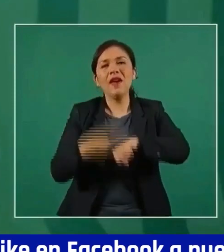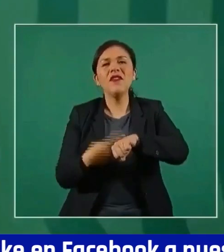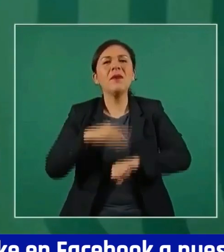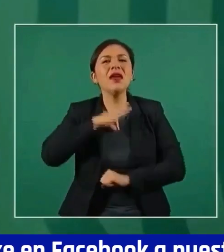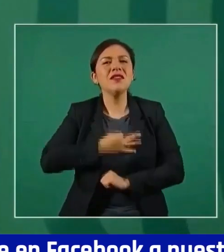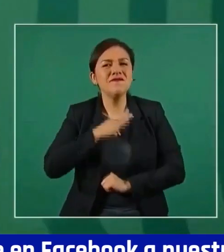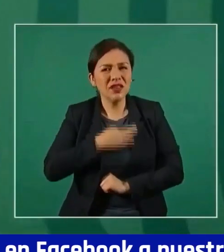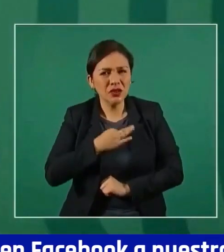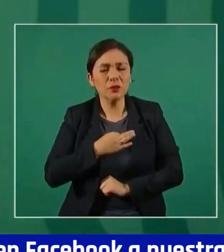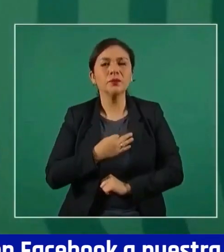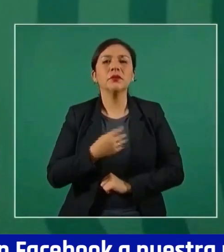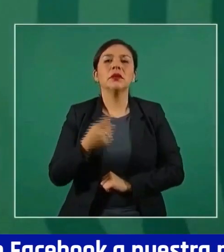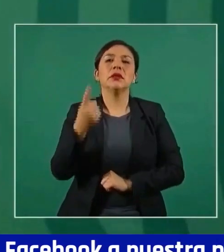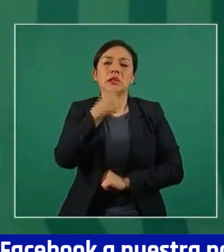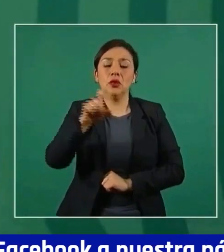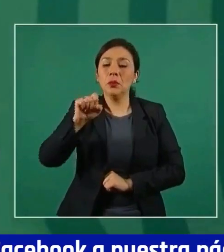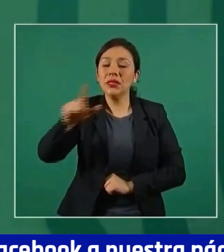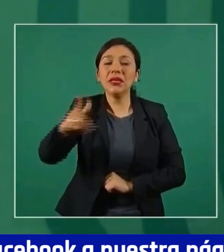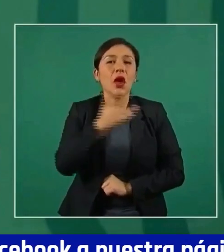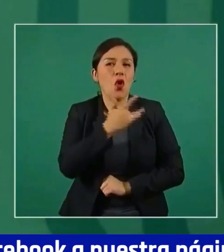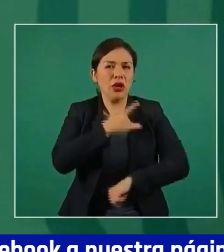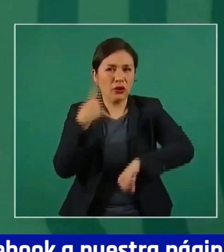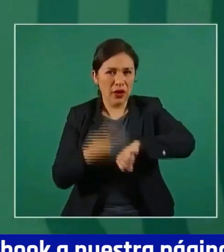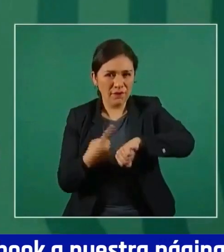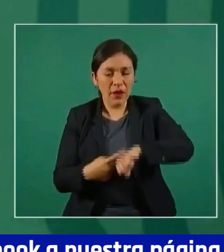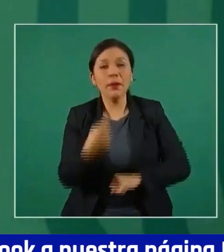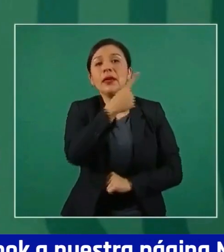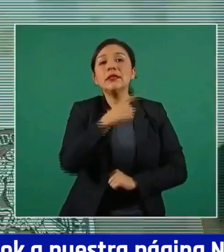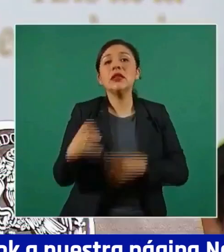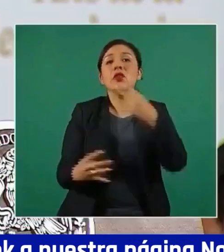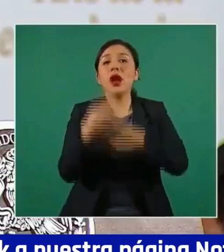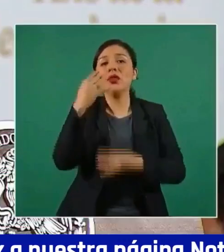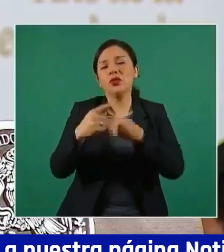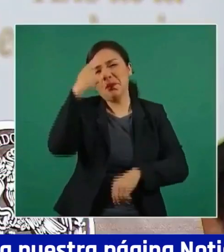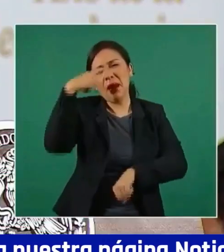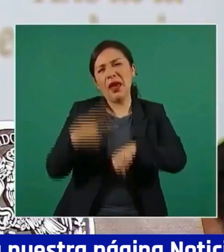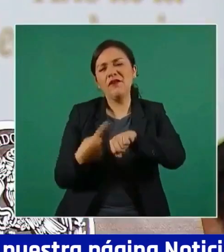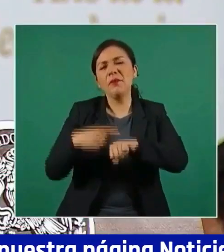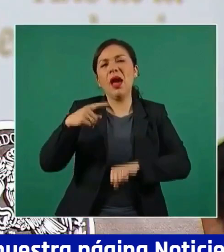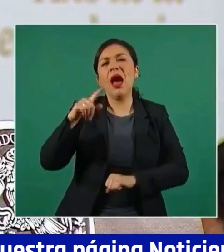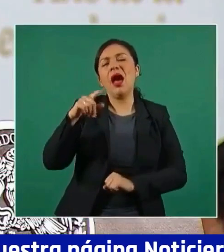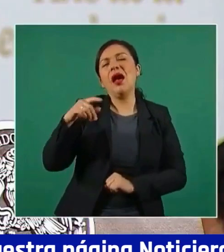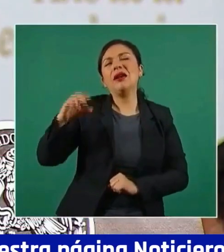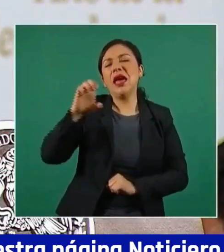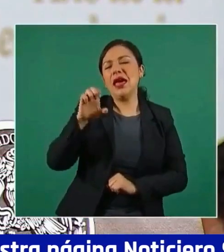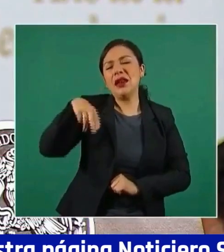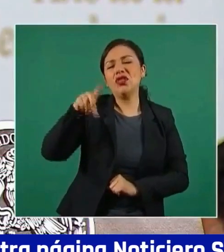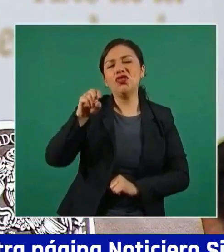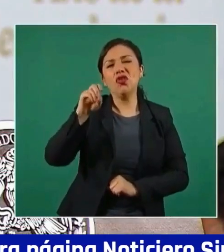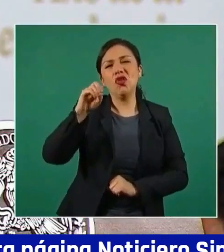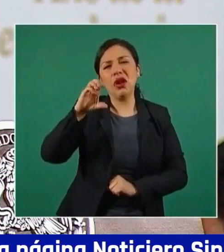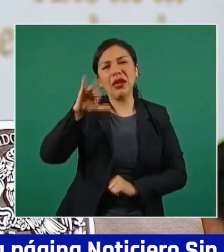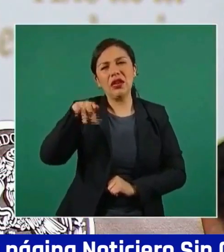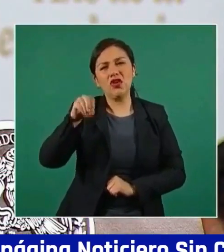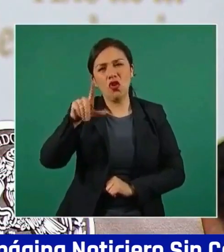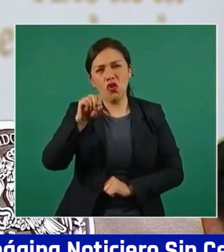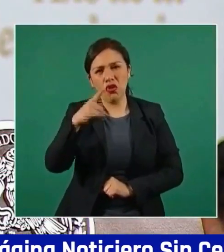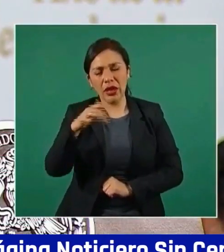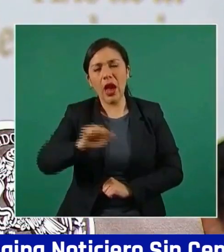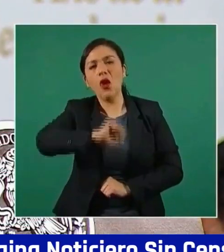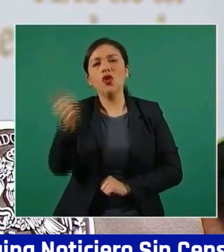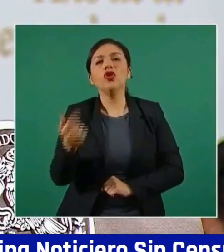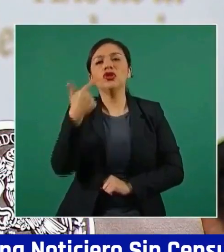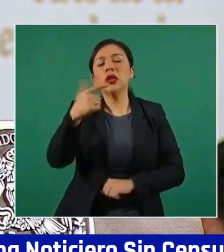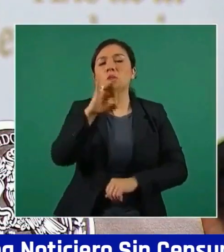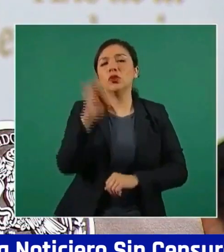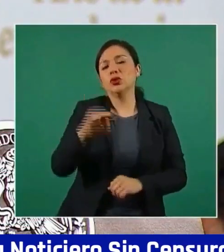infecciosas, 117 de cardiología, 114 de endocrinología y 7% de neurología.